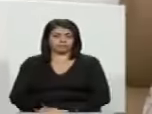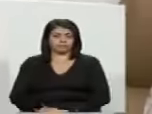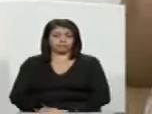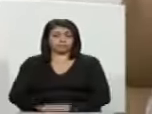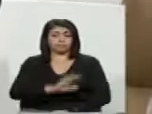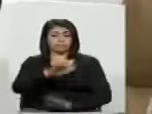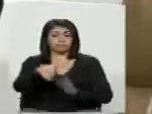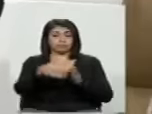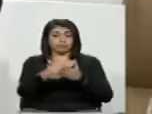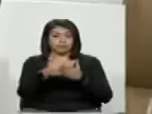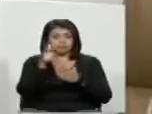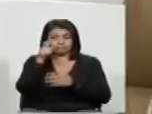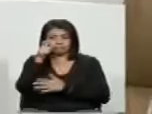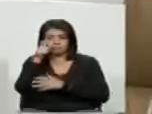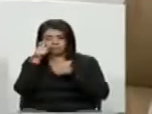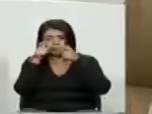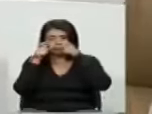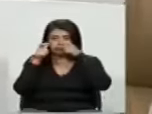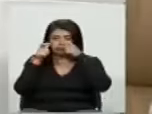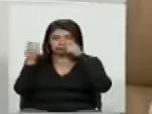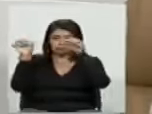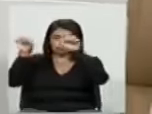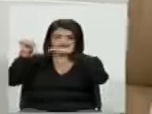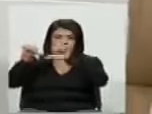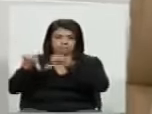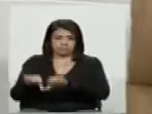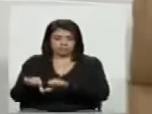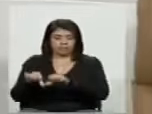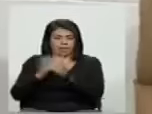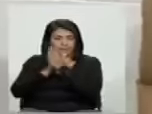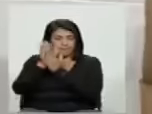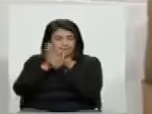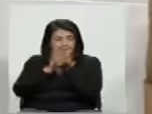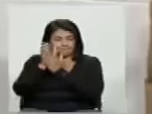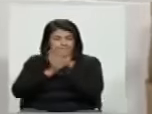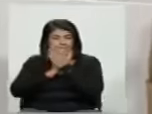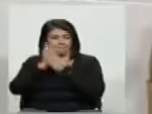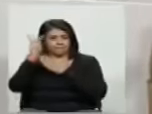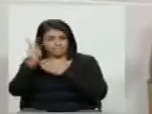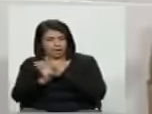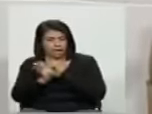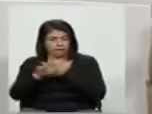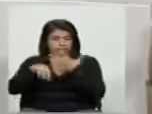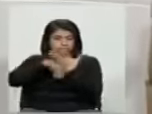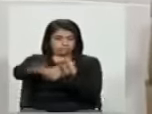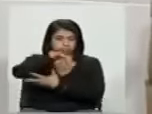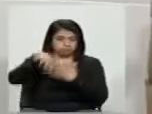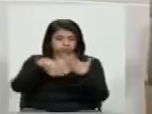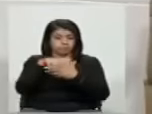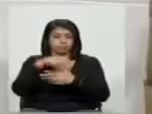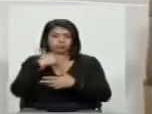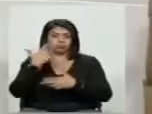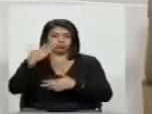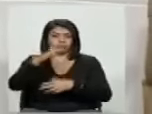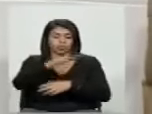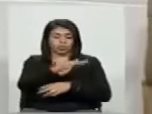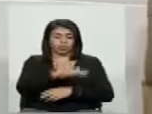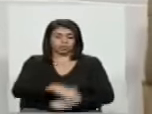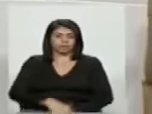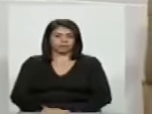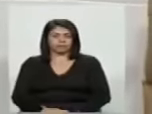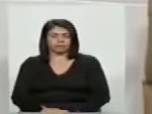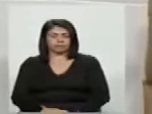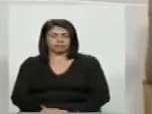Son agencias de espionaje para el daño, para la conspiración, para la violencia y para la muerte.